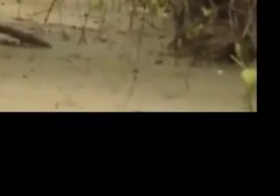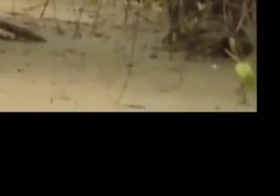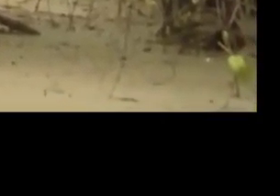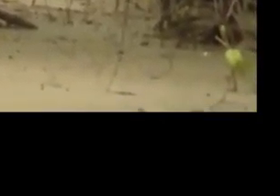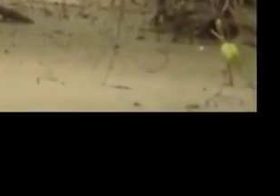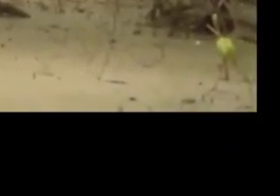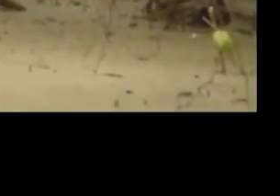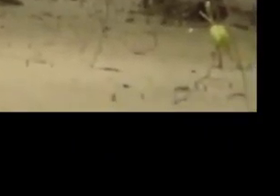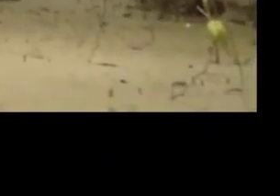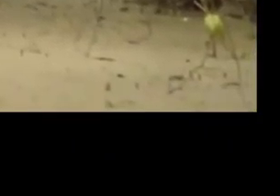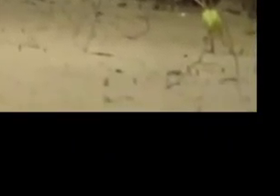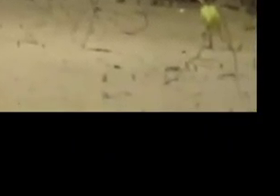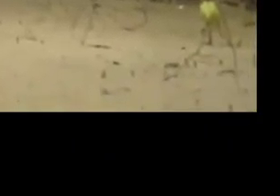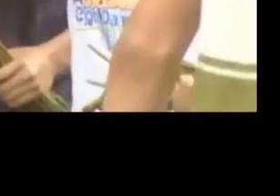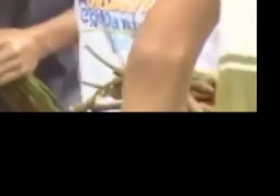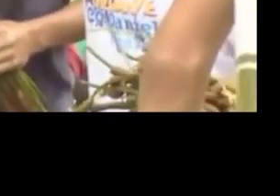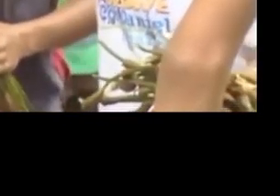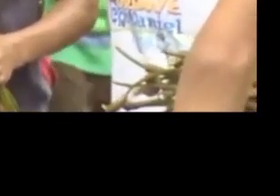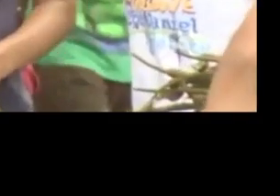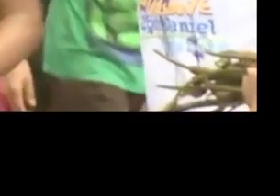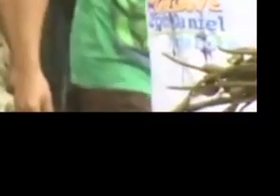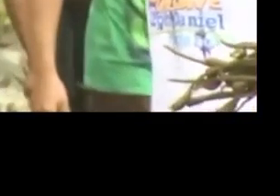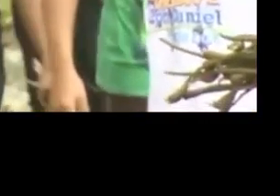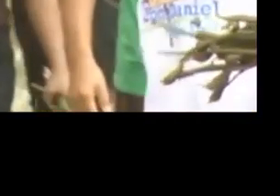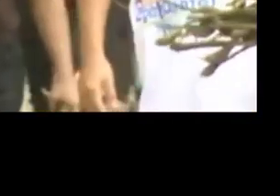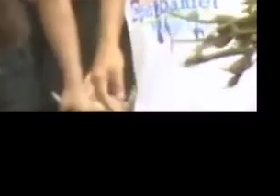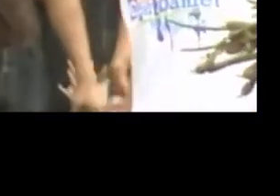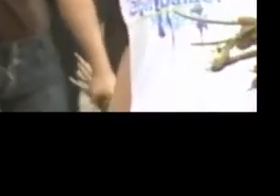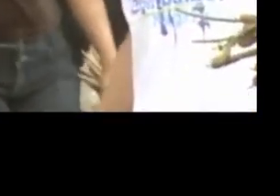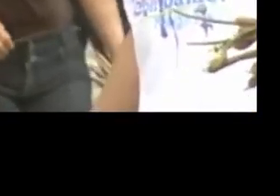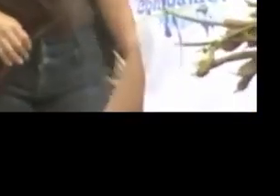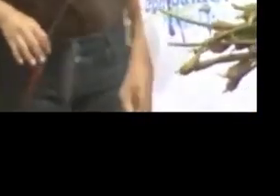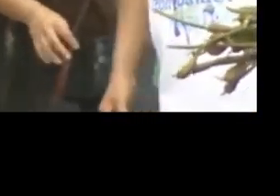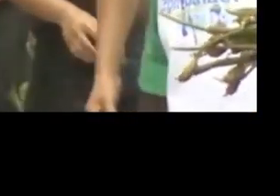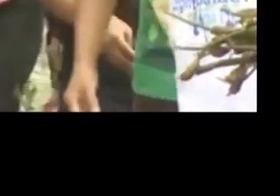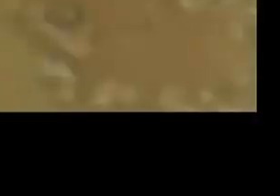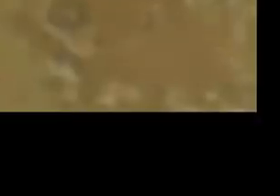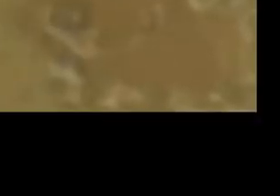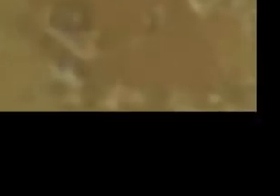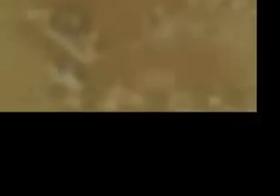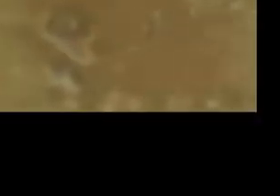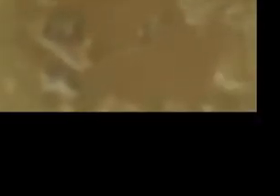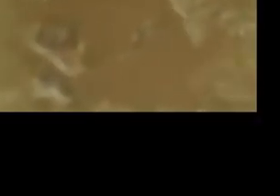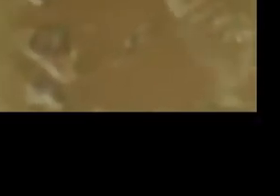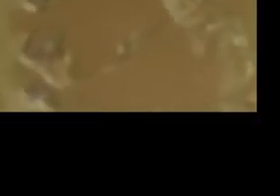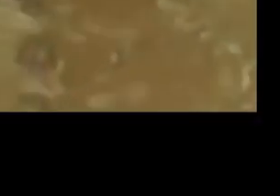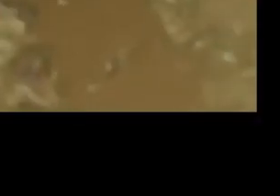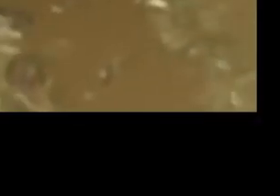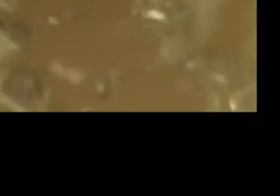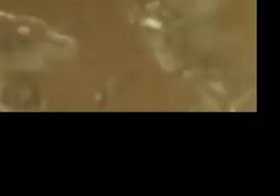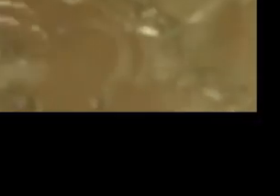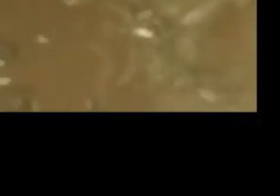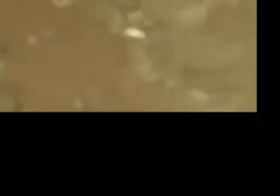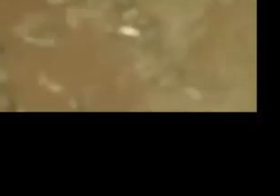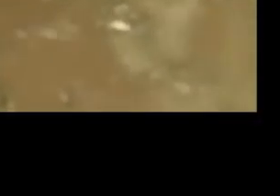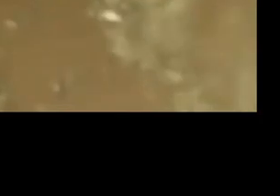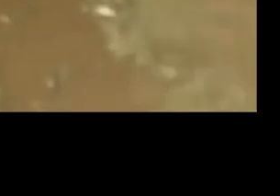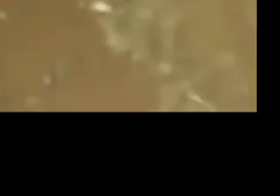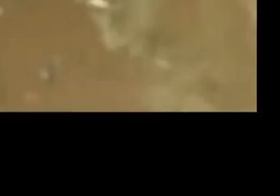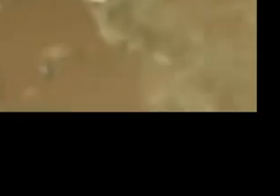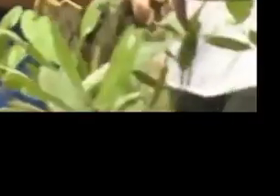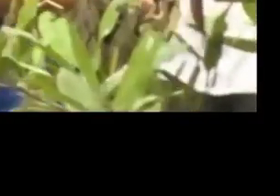La protección del medio ambiente es por el bien de todos. Contribuyamos a la conservación de nuestra flora y fauna. Evitemos la